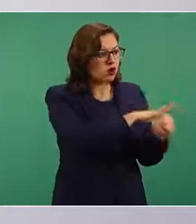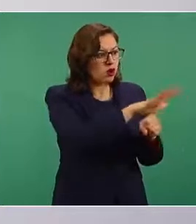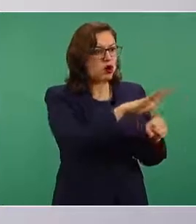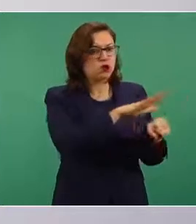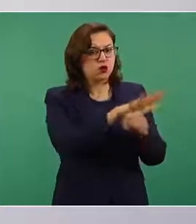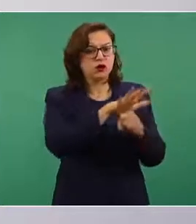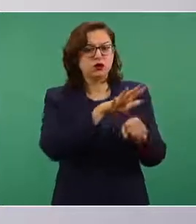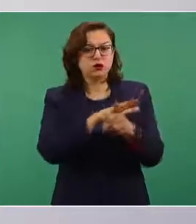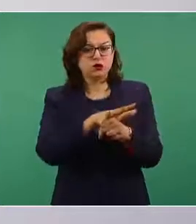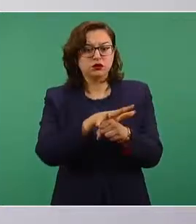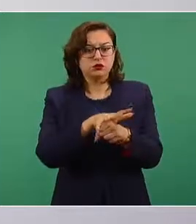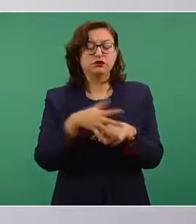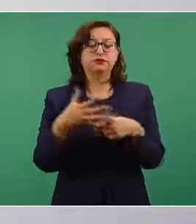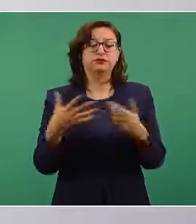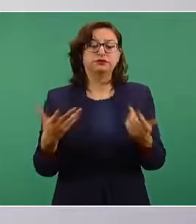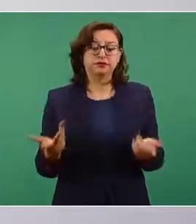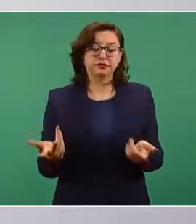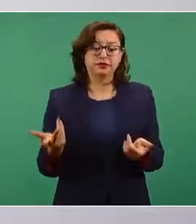Desde luego